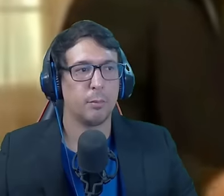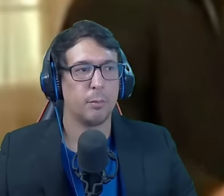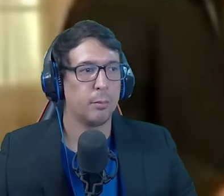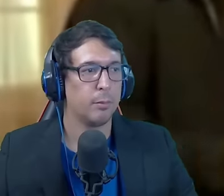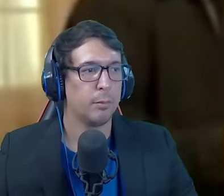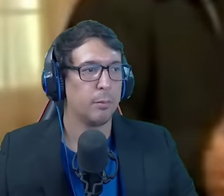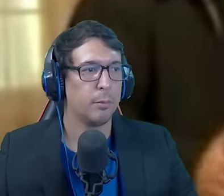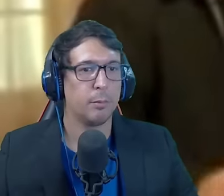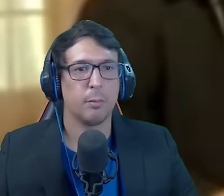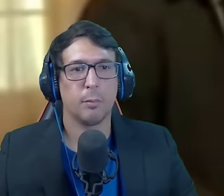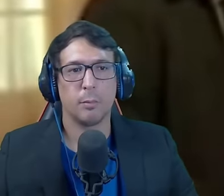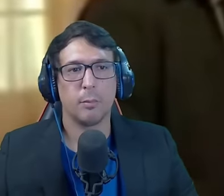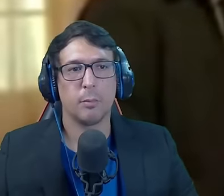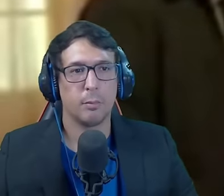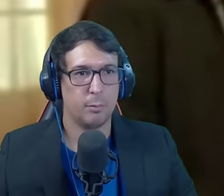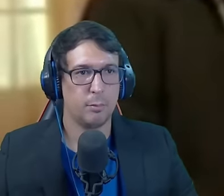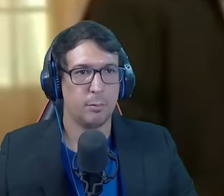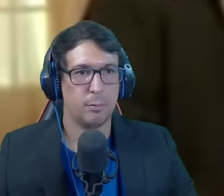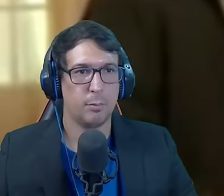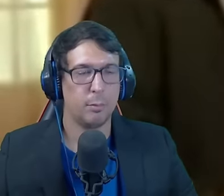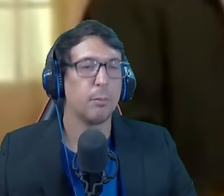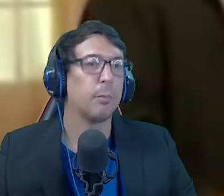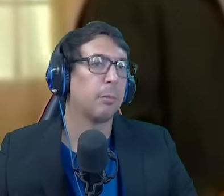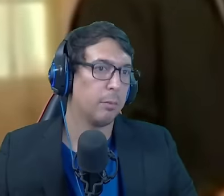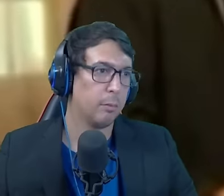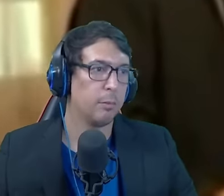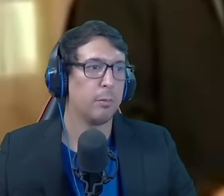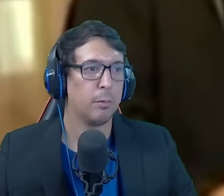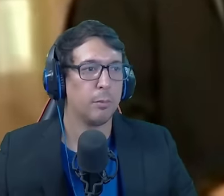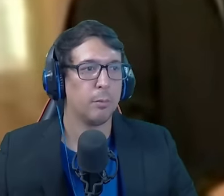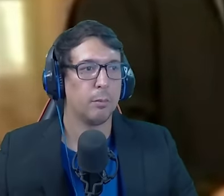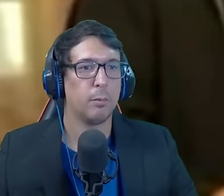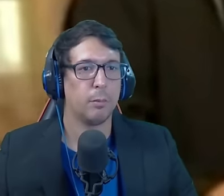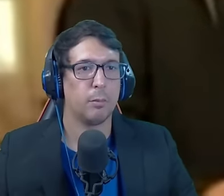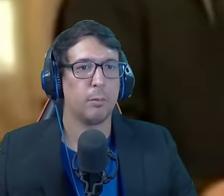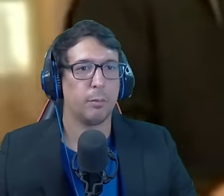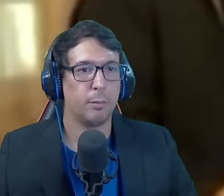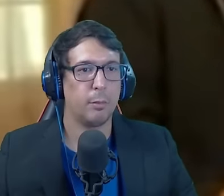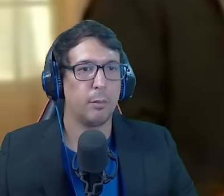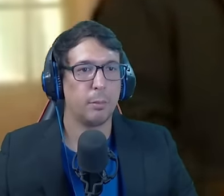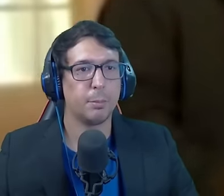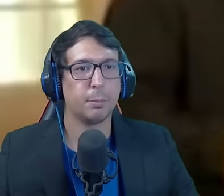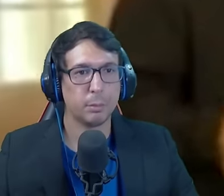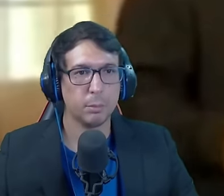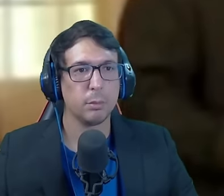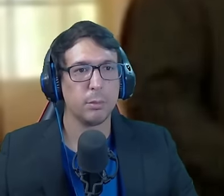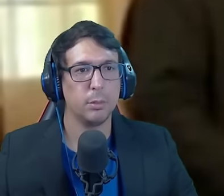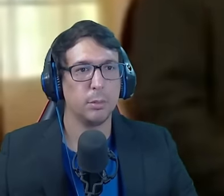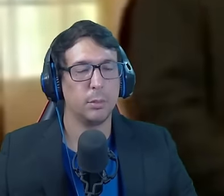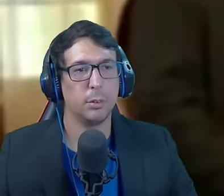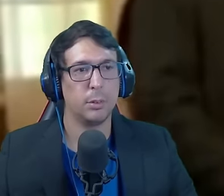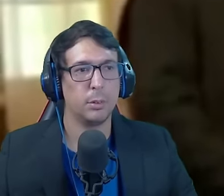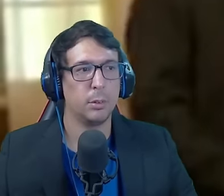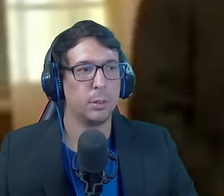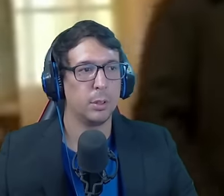bien instalada, con muebles de la época, muy elegante. El esfuerzo, el trabajo, el ahorro permitió construir estas casas que hoy día son un patrimonio para todo el país. Oye,